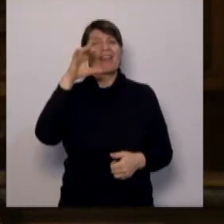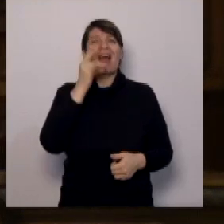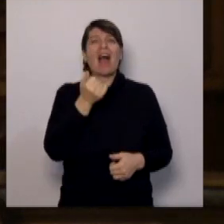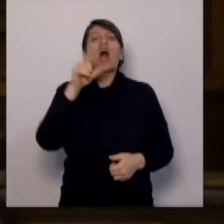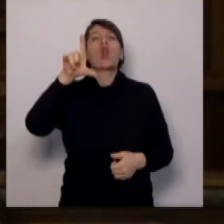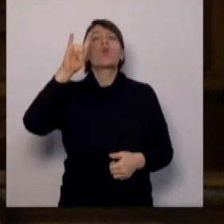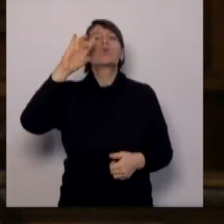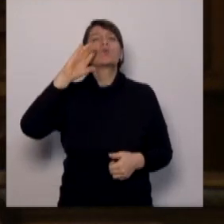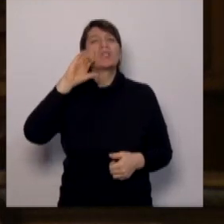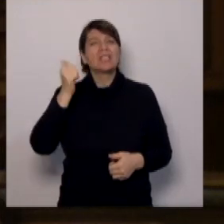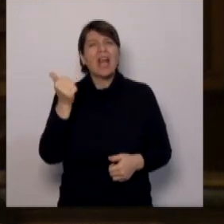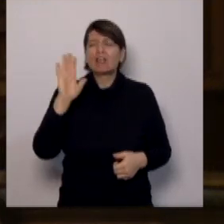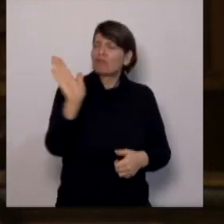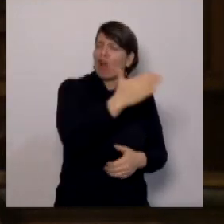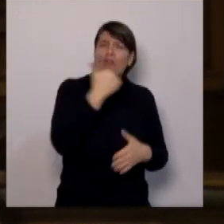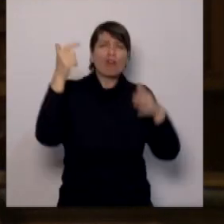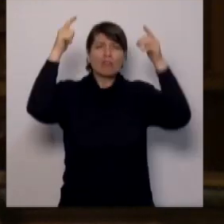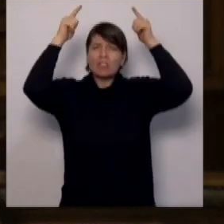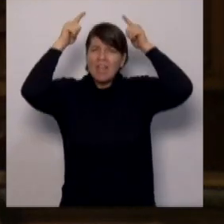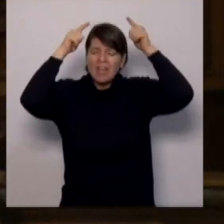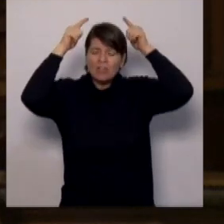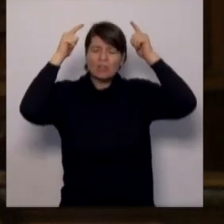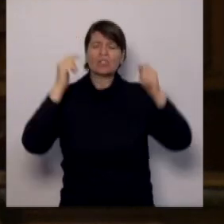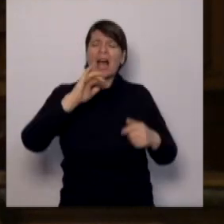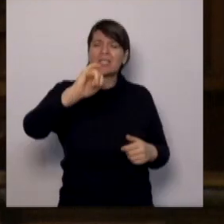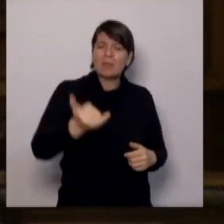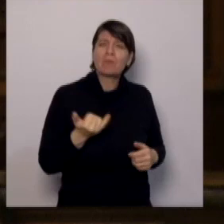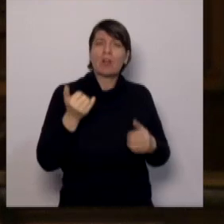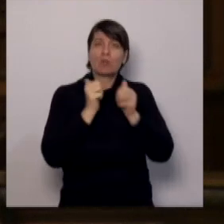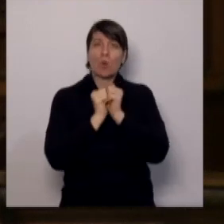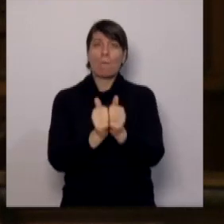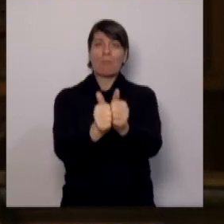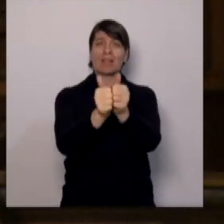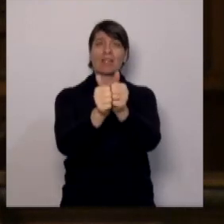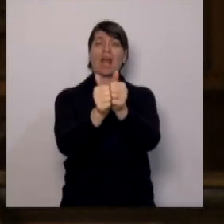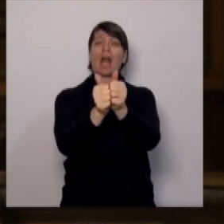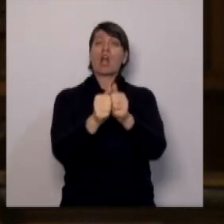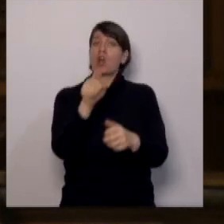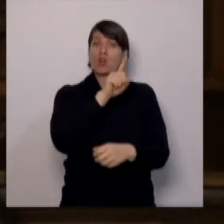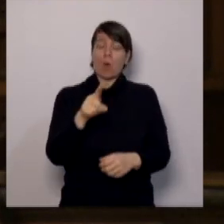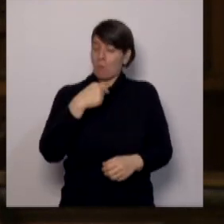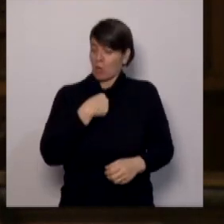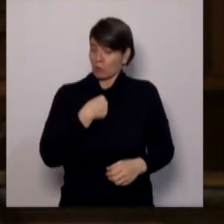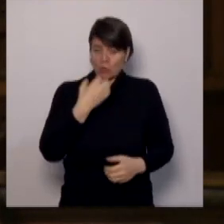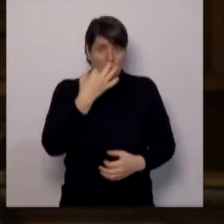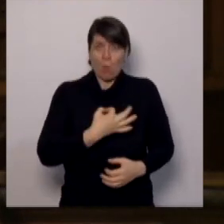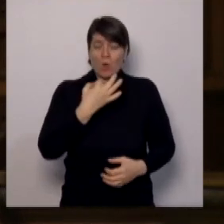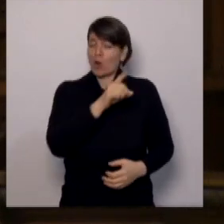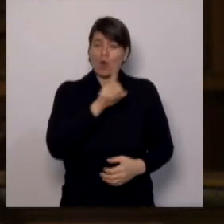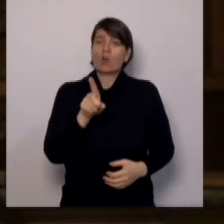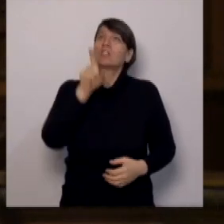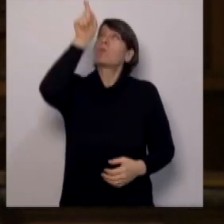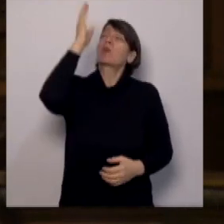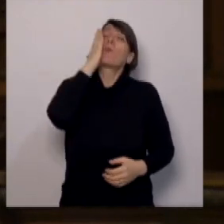Anastasia, y de todos los santos, y acéptanos en su compañía, no por nuestros méritos, sino conforme a